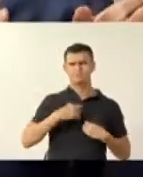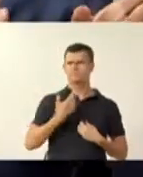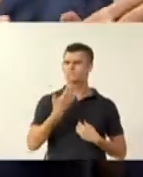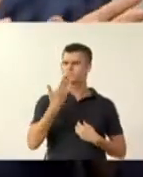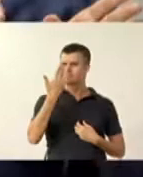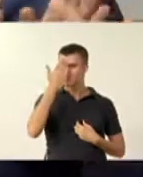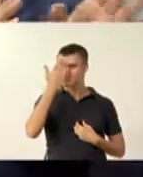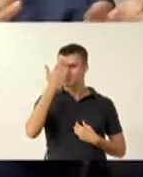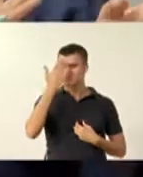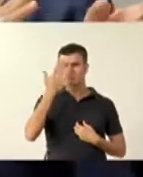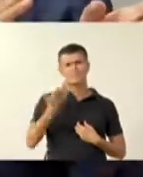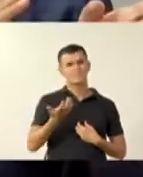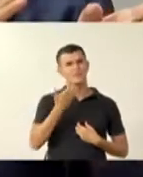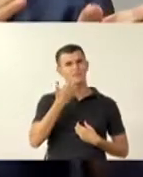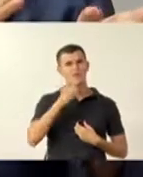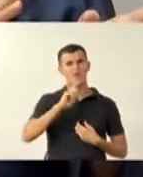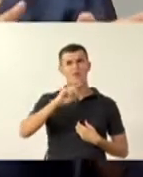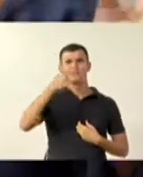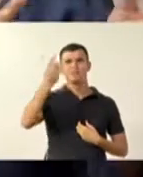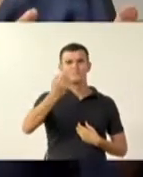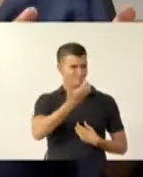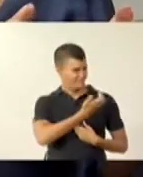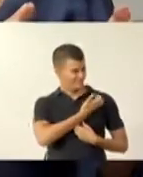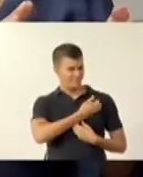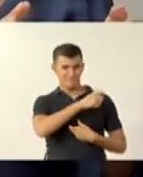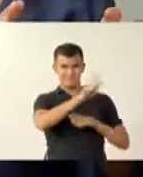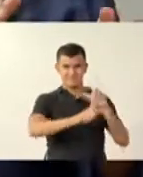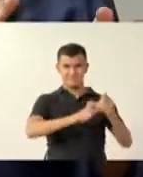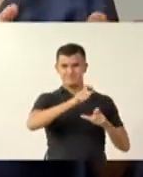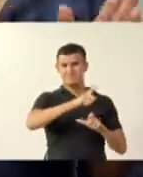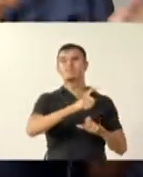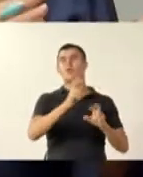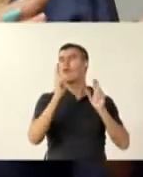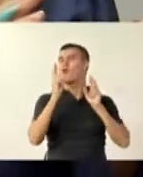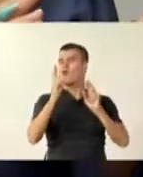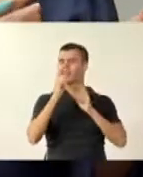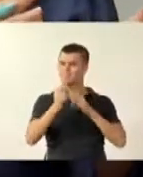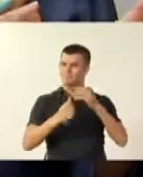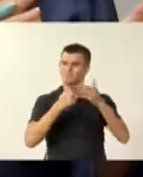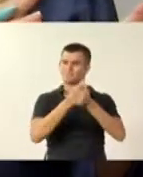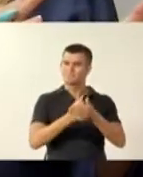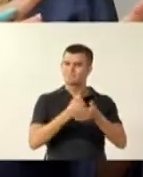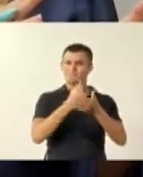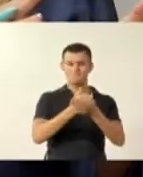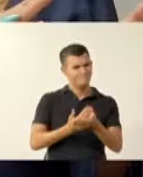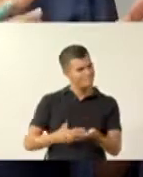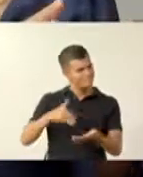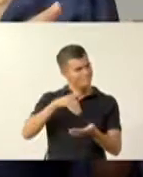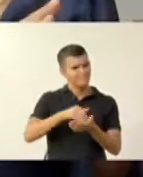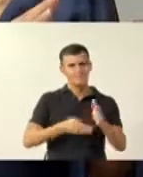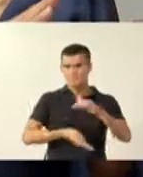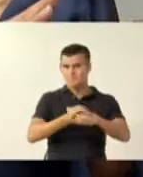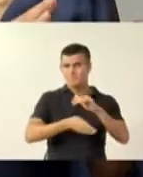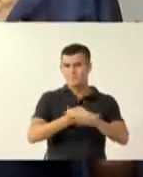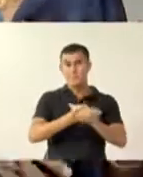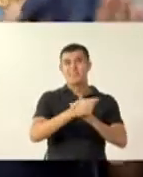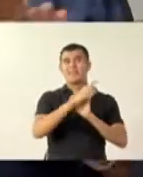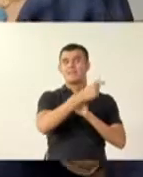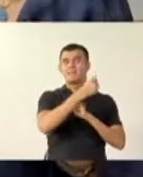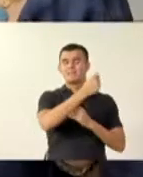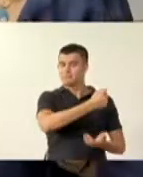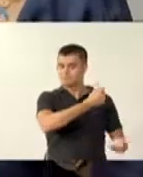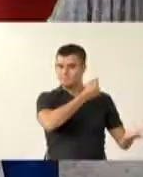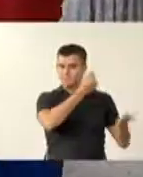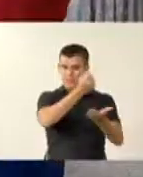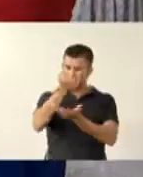generar una tendencia que seguramente los alcaldes siguientes la van a mantener, y es generación de ingresos o de trabajo para los artistas, pero